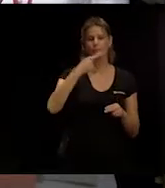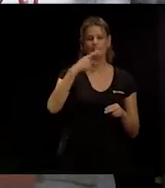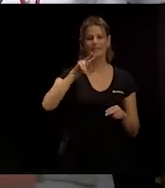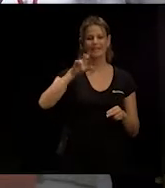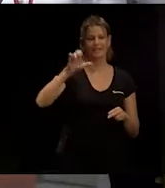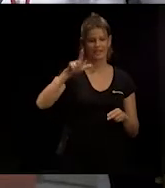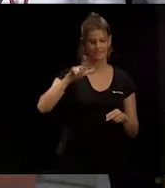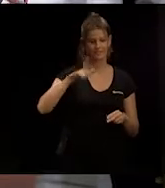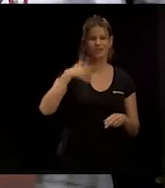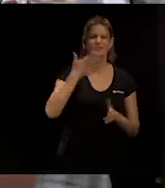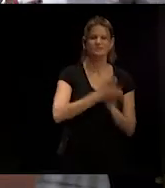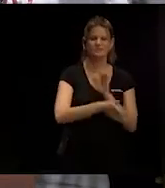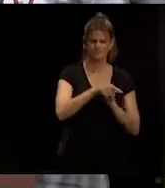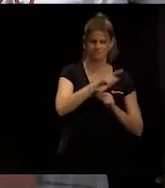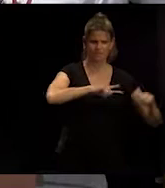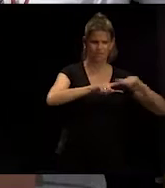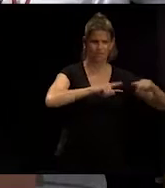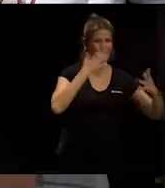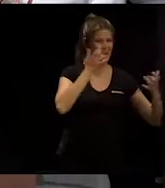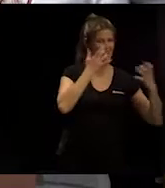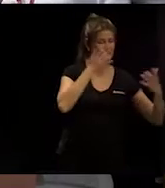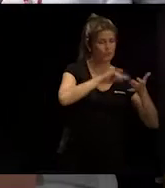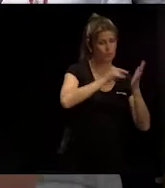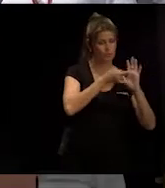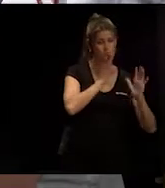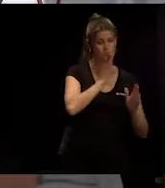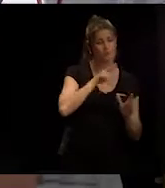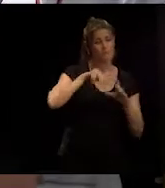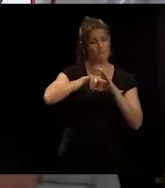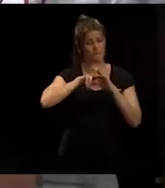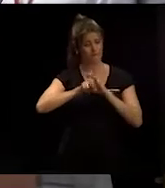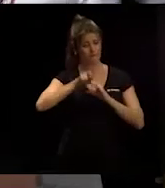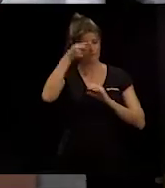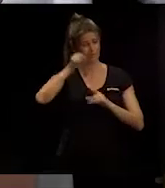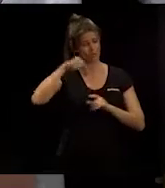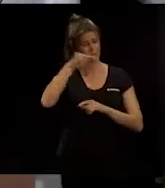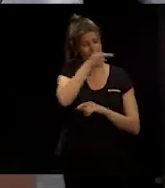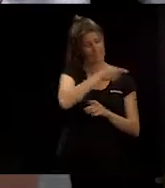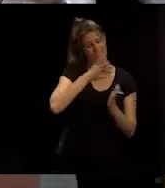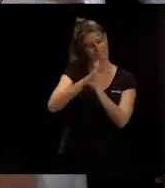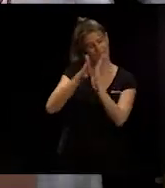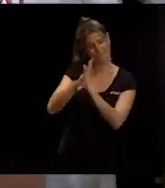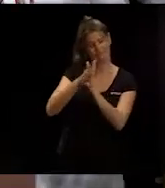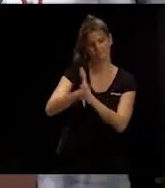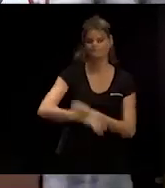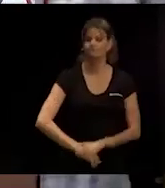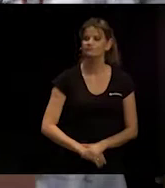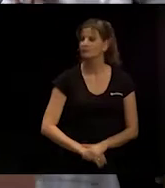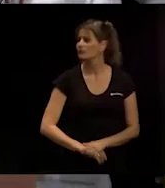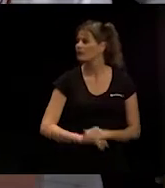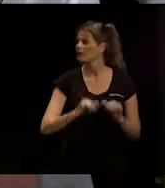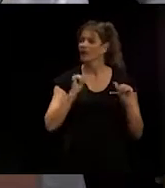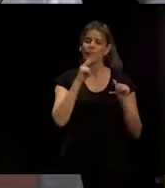director artístico de este proyecto y que os lo va a explicar después de un vídeo que vamos a poner ahora con más detalle. Empezamos a hablar del